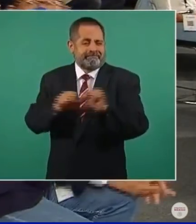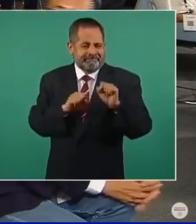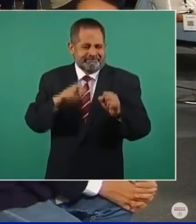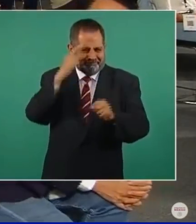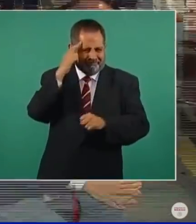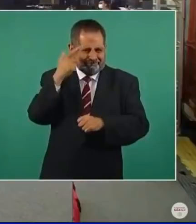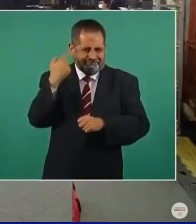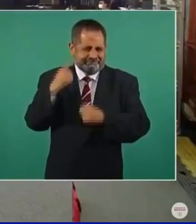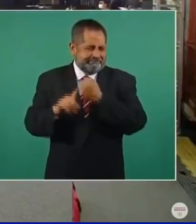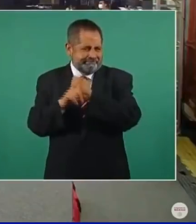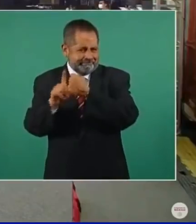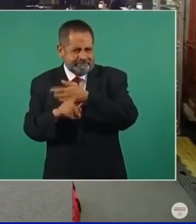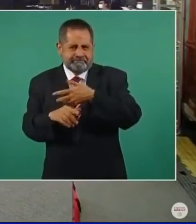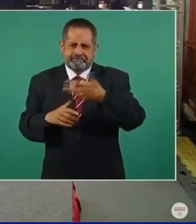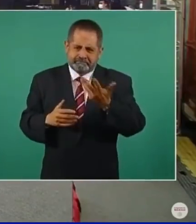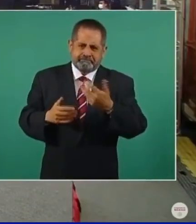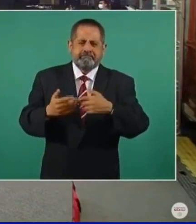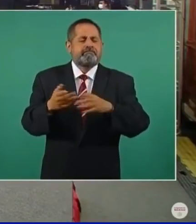y